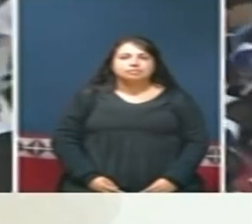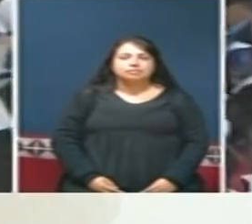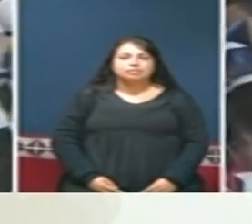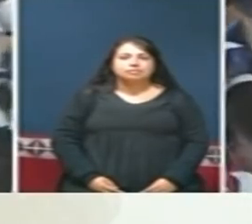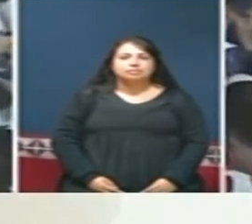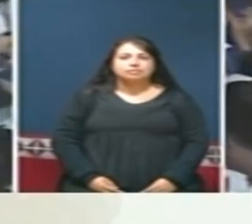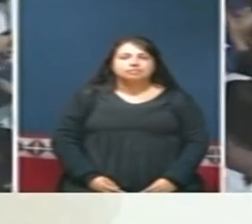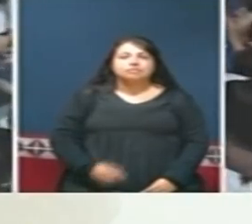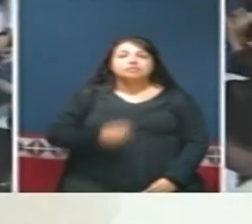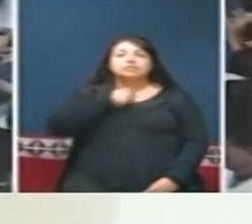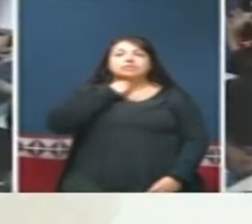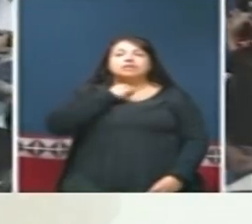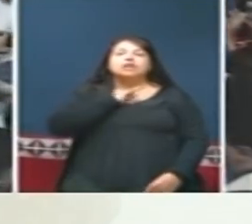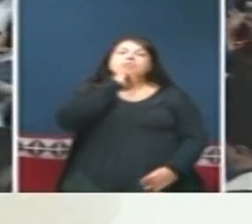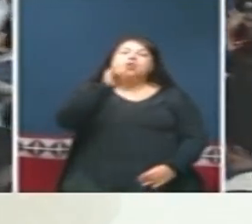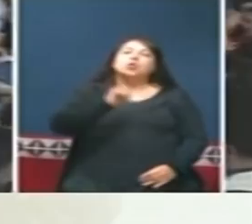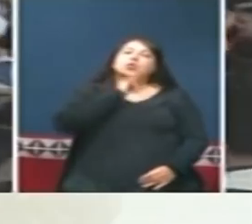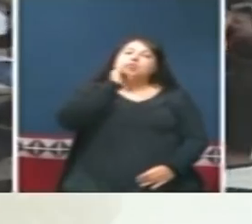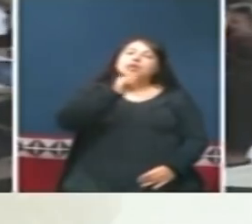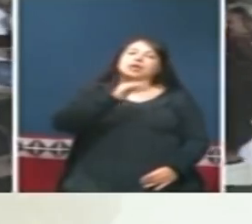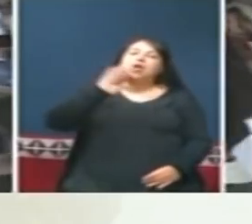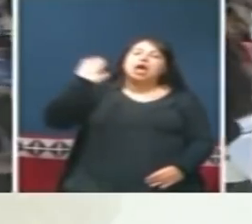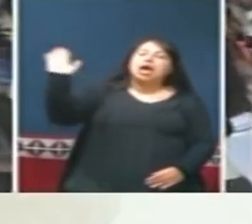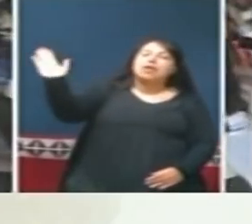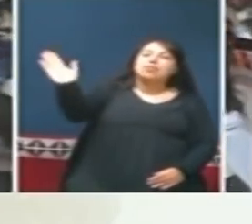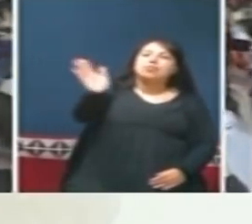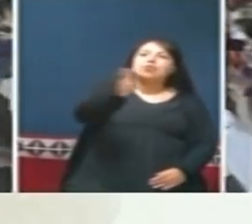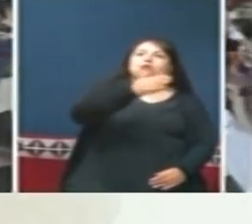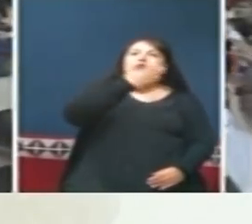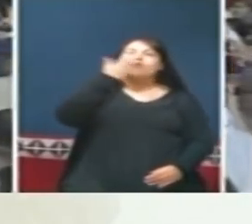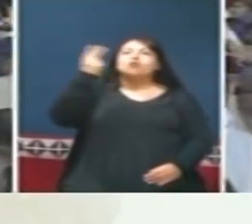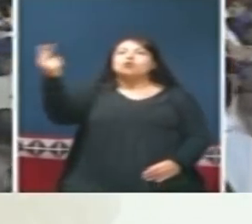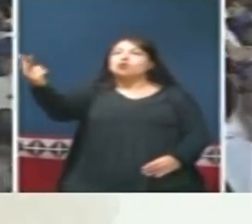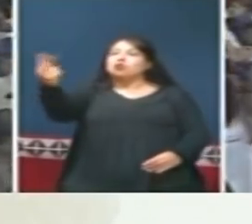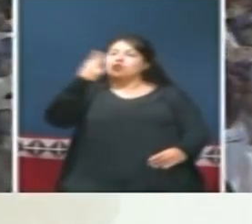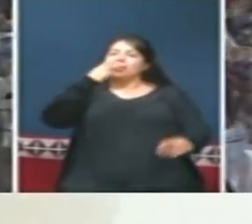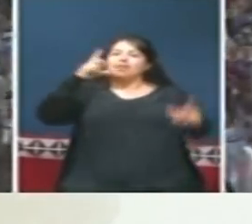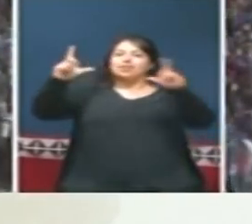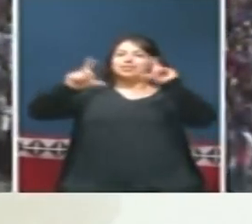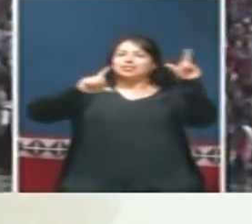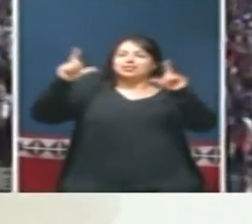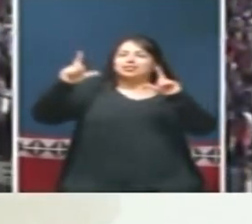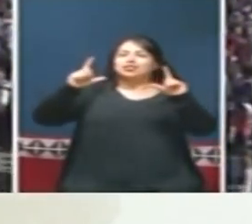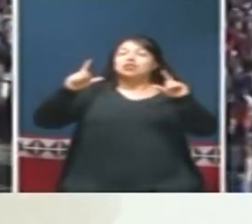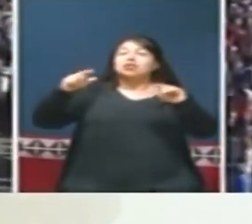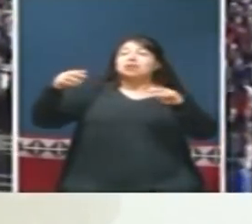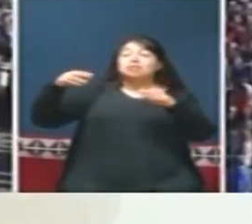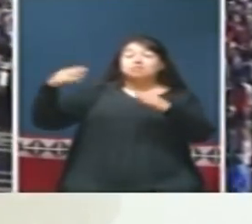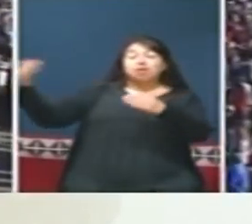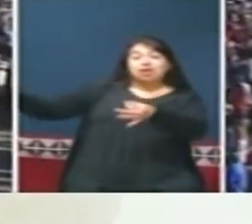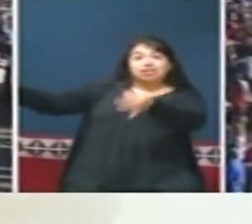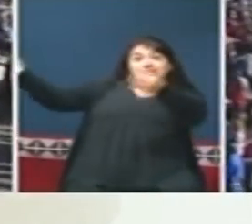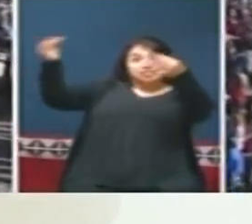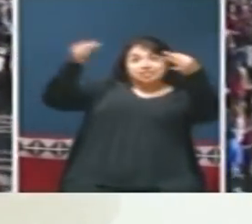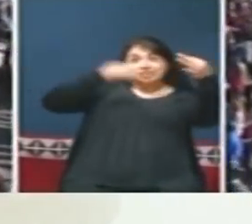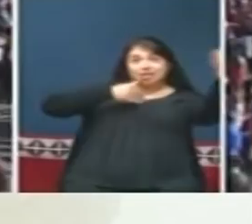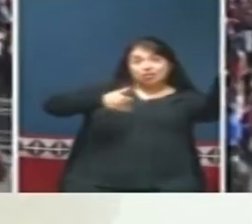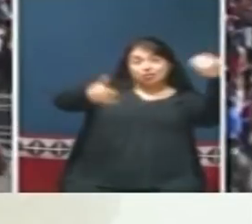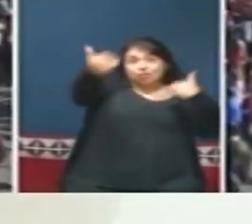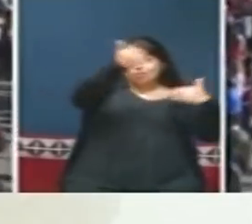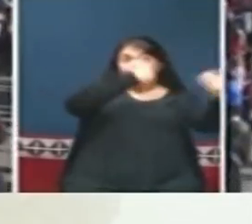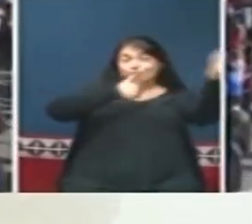Queremos contarle a todos los que siguen esta cobertura que han venido peregrinos desde distintos países del mundo, contingentes